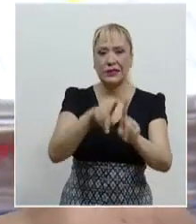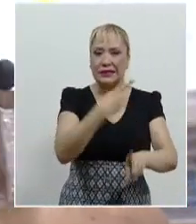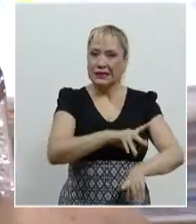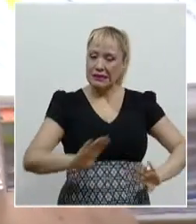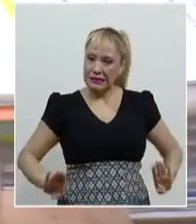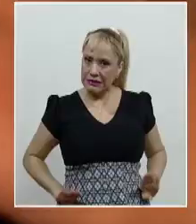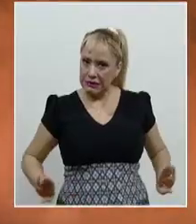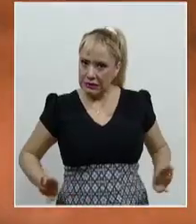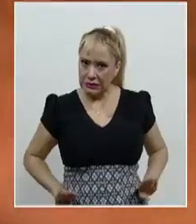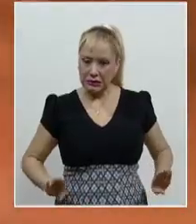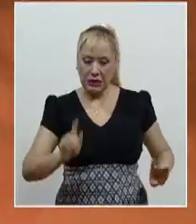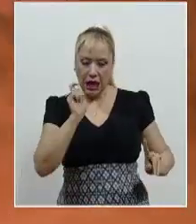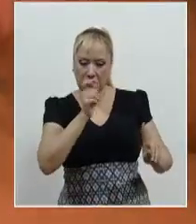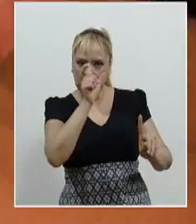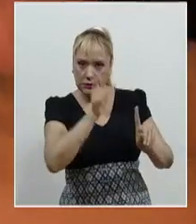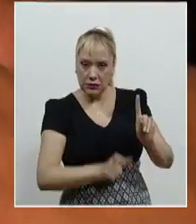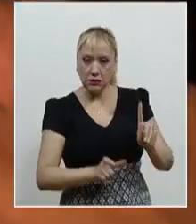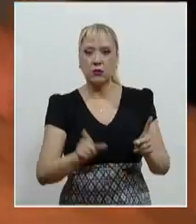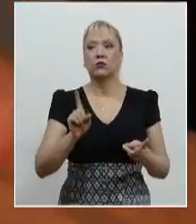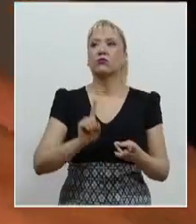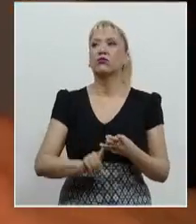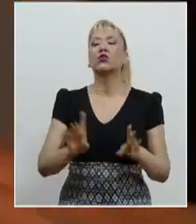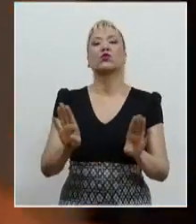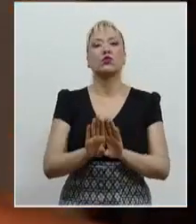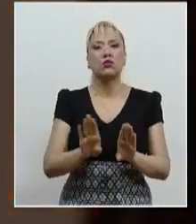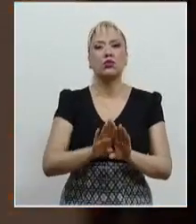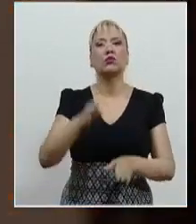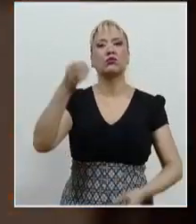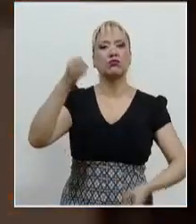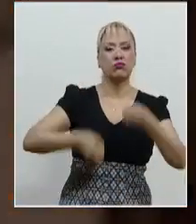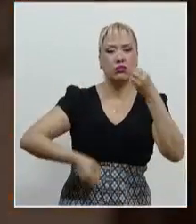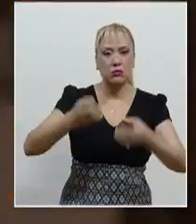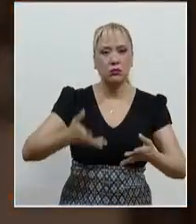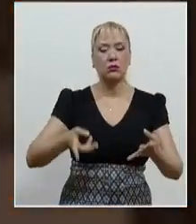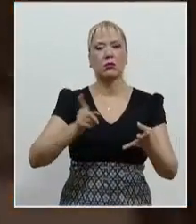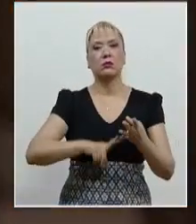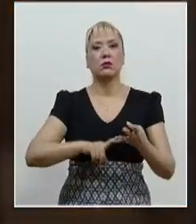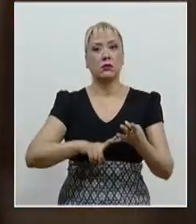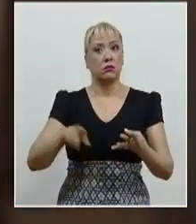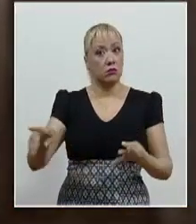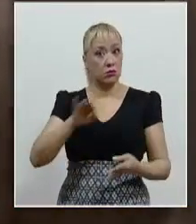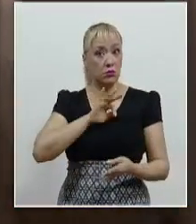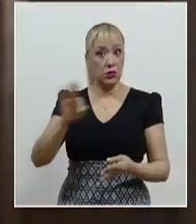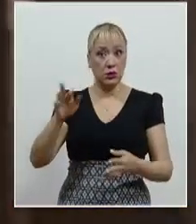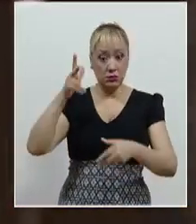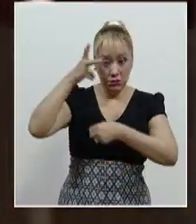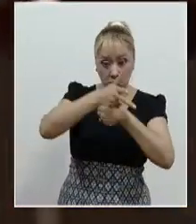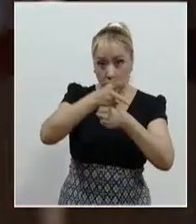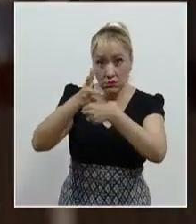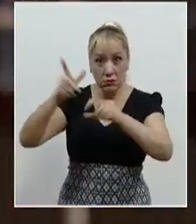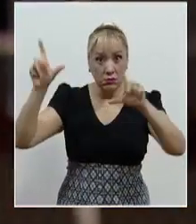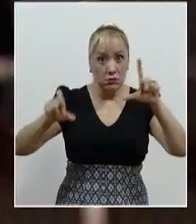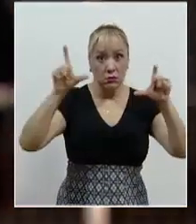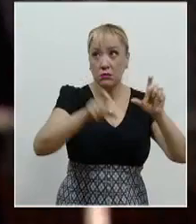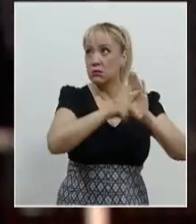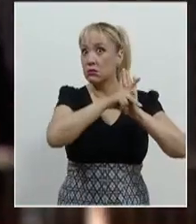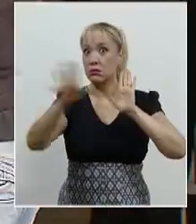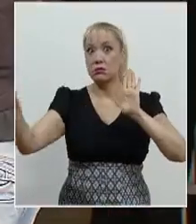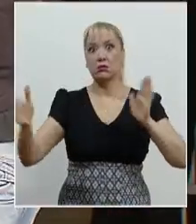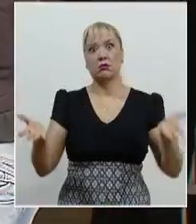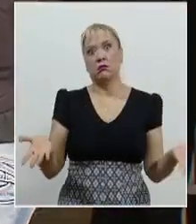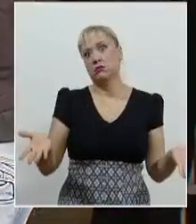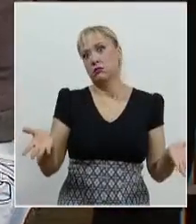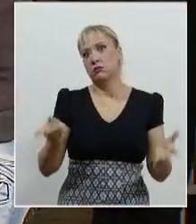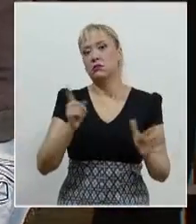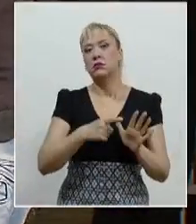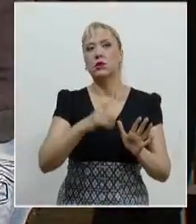facultades para legislar en esta materia, la exposición de los menores de edad en los medios de comunicación y la constitucionalidad